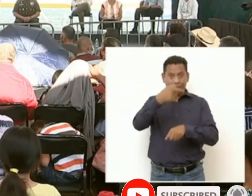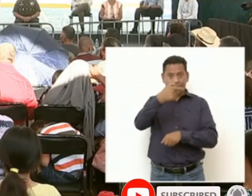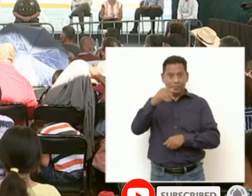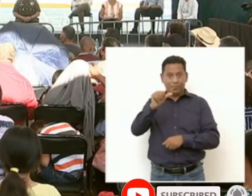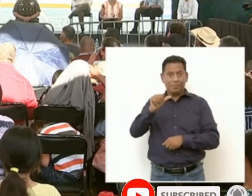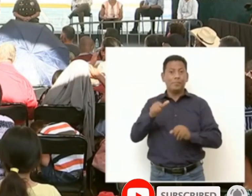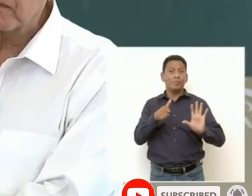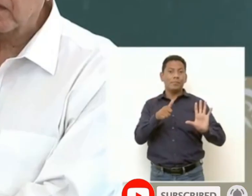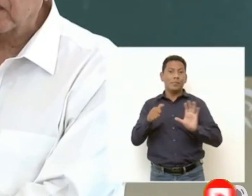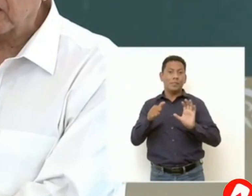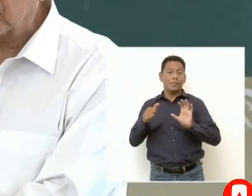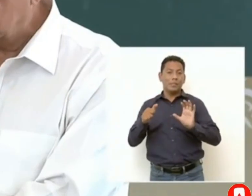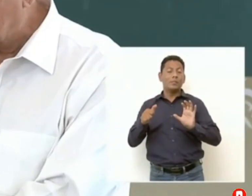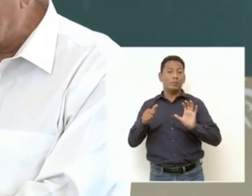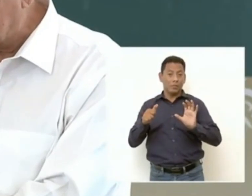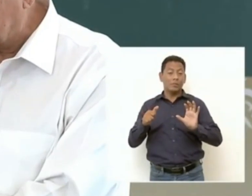607